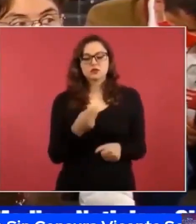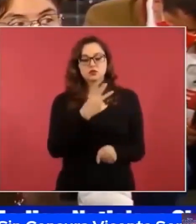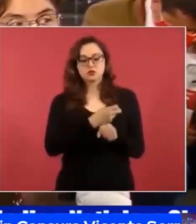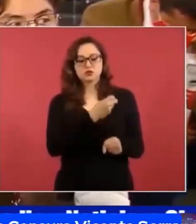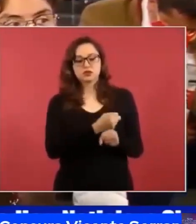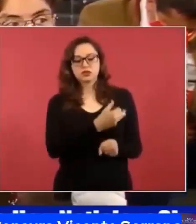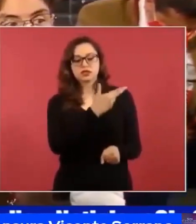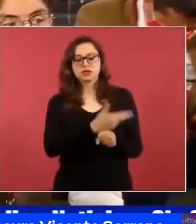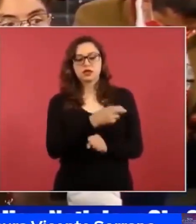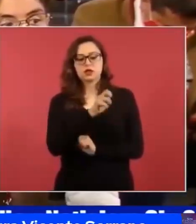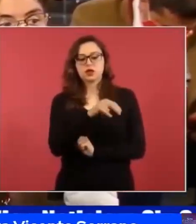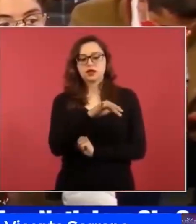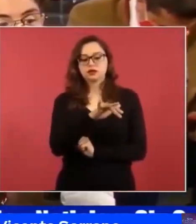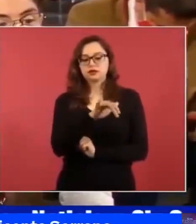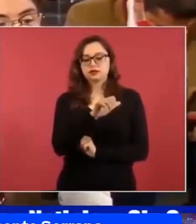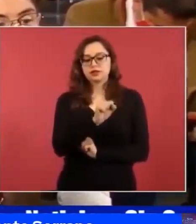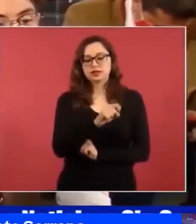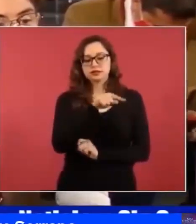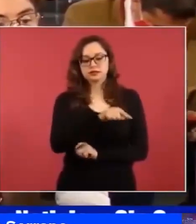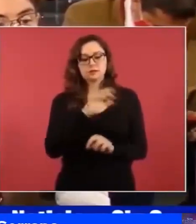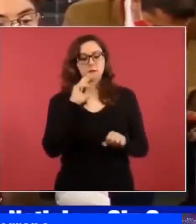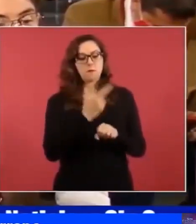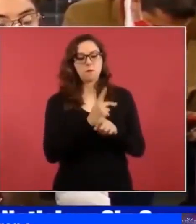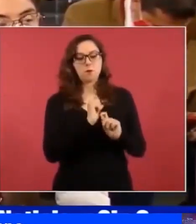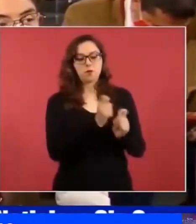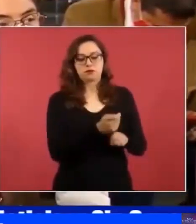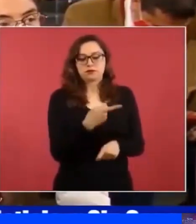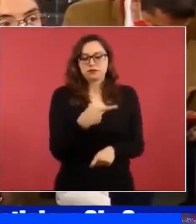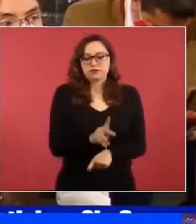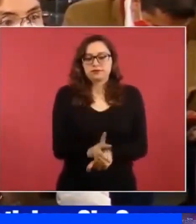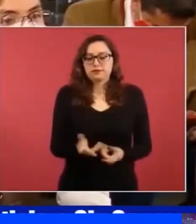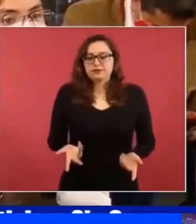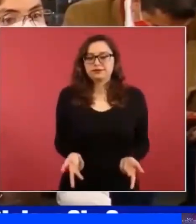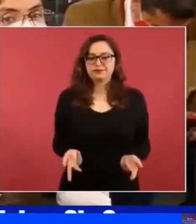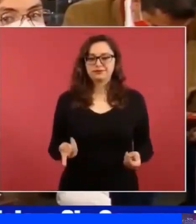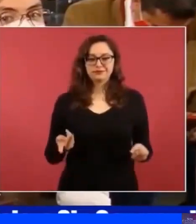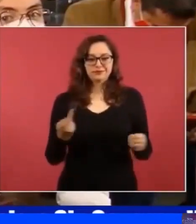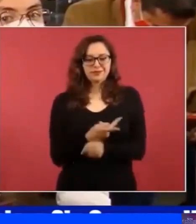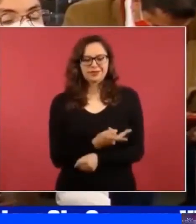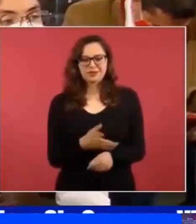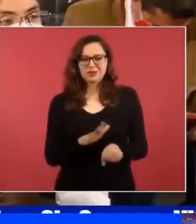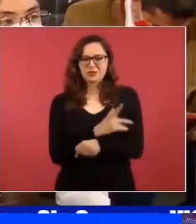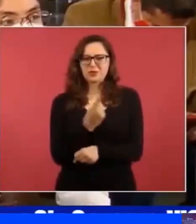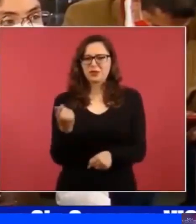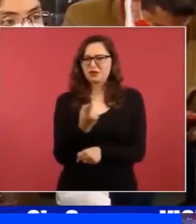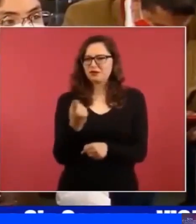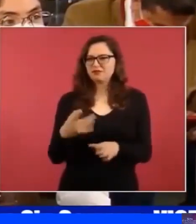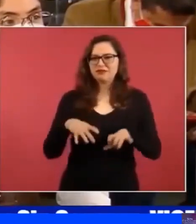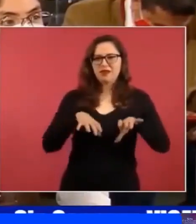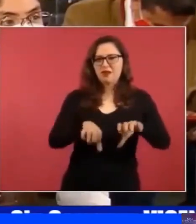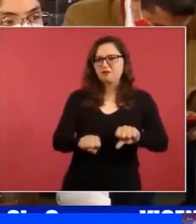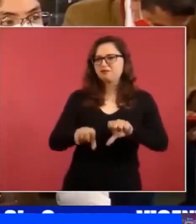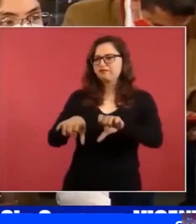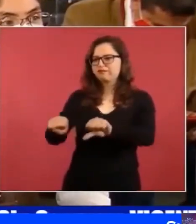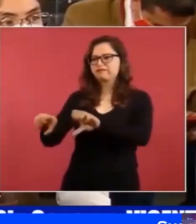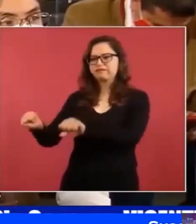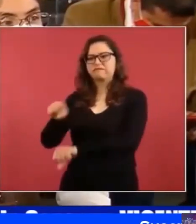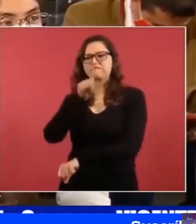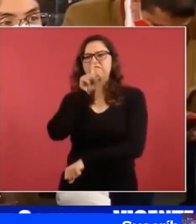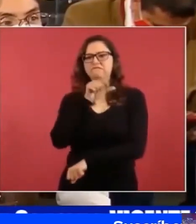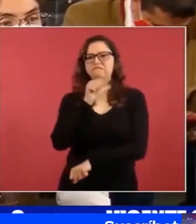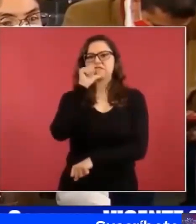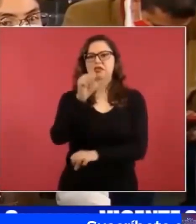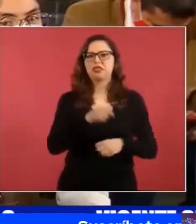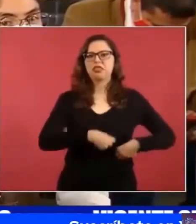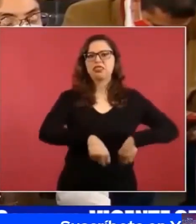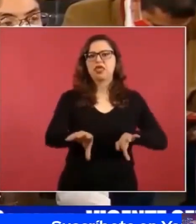la investigación a estos funcionarios, a estos integrantes de la Fiscalía, para saber qué está sucediendo, porque principalmente, sobre todo, la duda